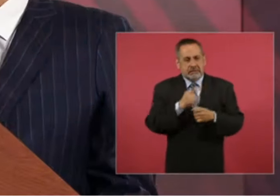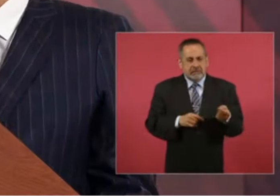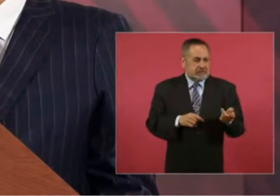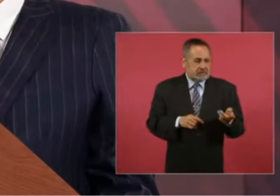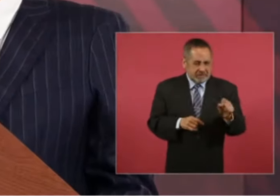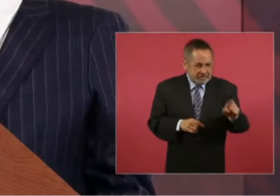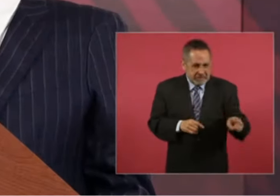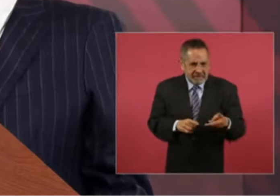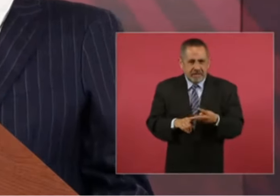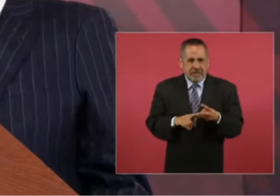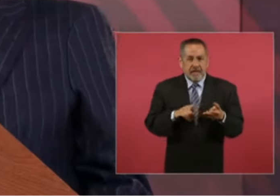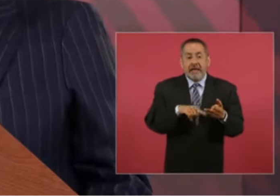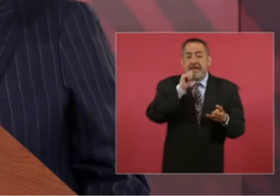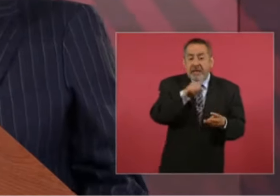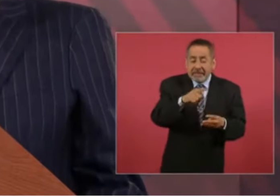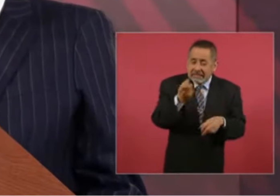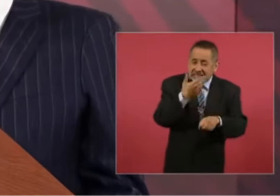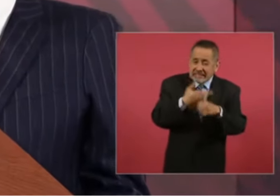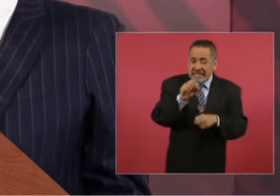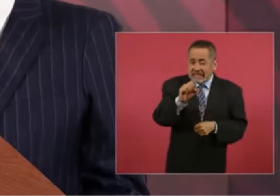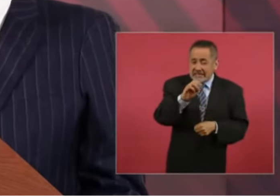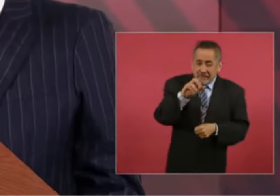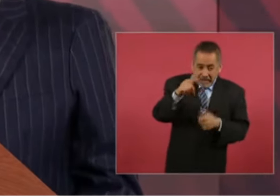directivos de la Secretaría de Marina,